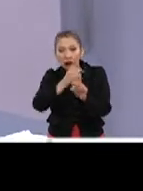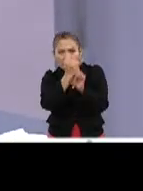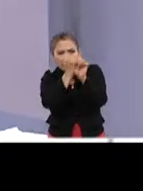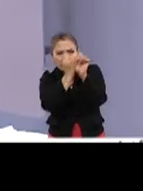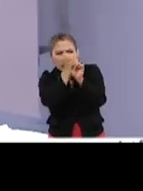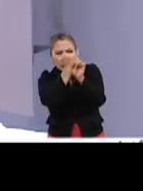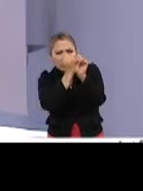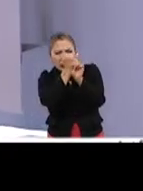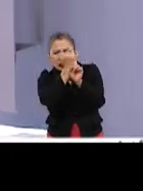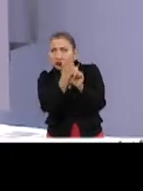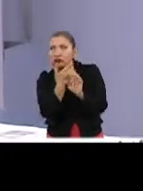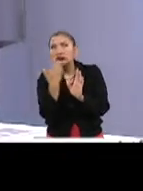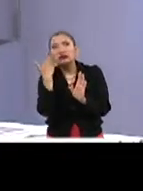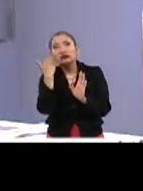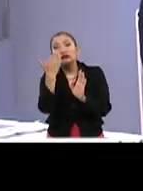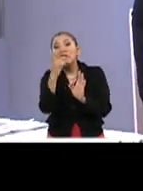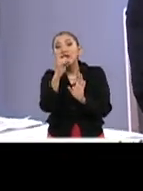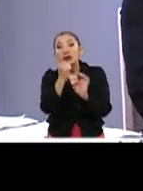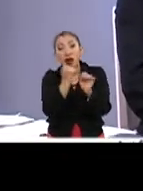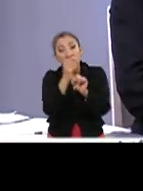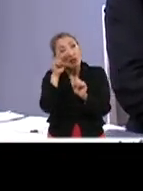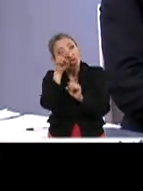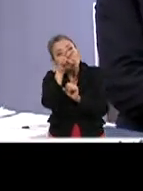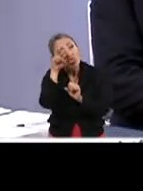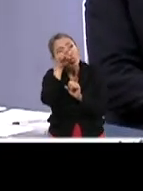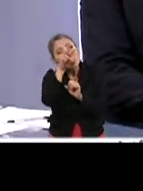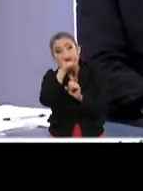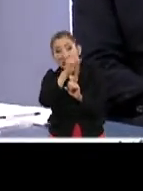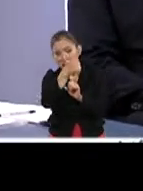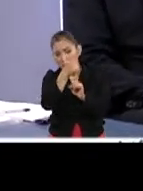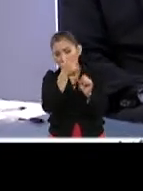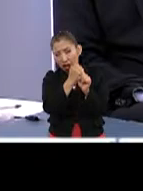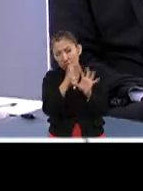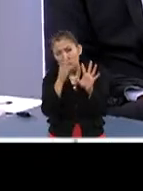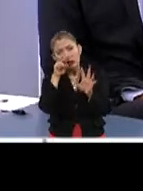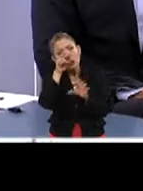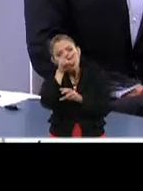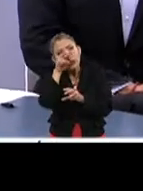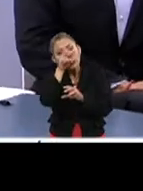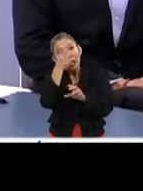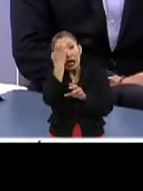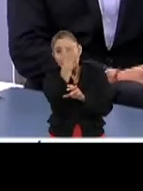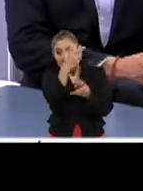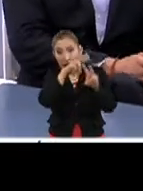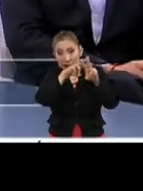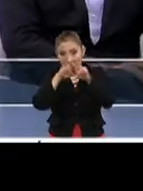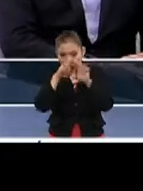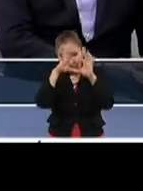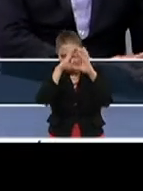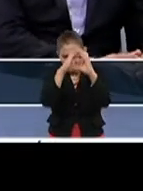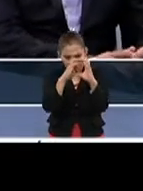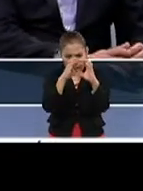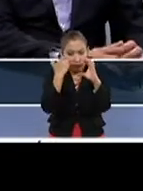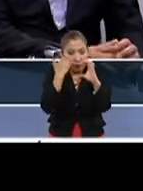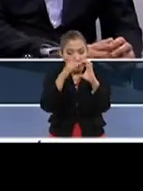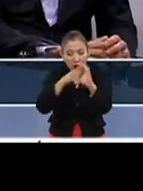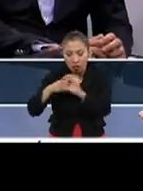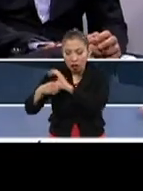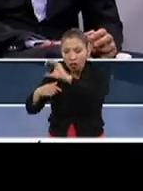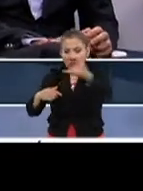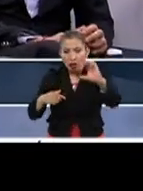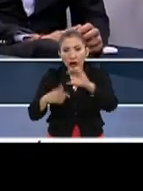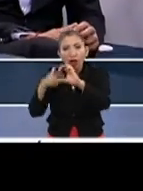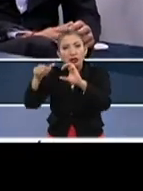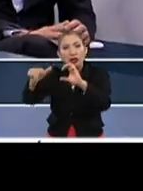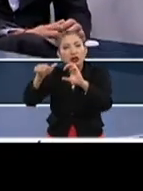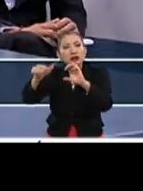monitoreada durante los últimos 30 años, más o menos, 26 años, algo así. Y esta estrella se conoce que tiene un periodo orbital de 16